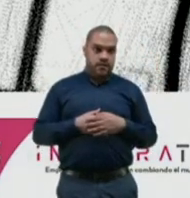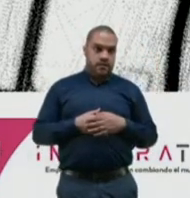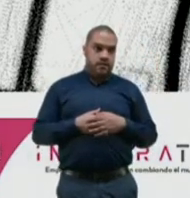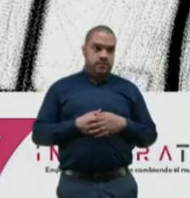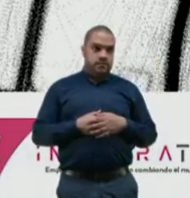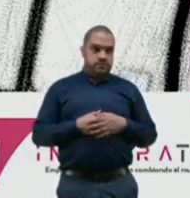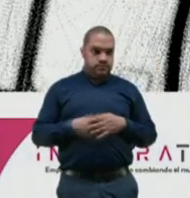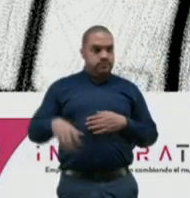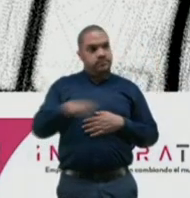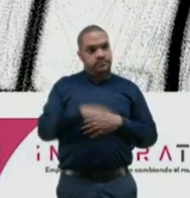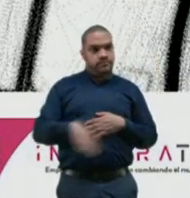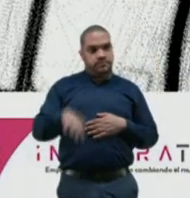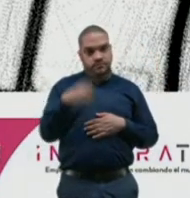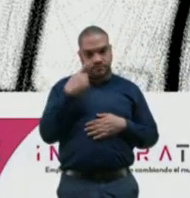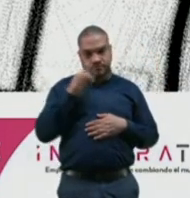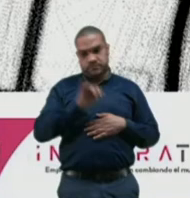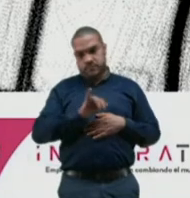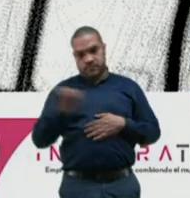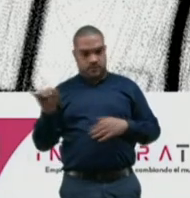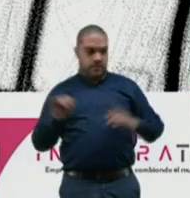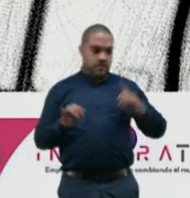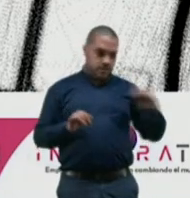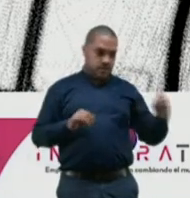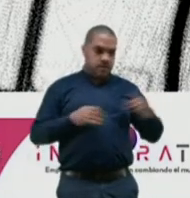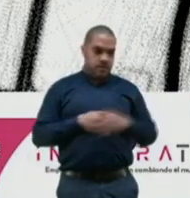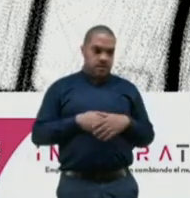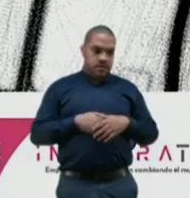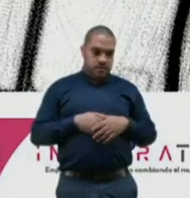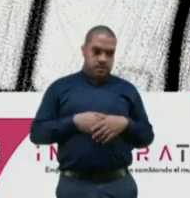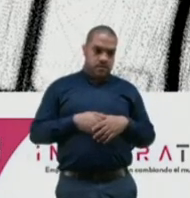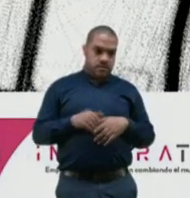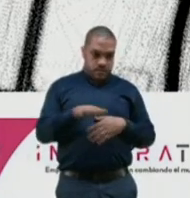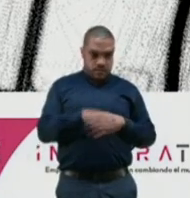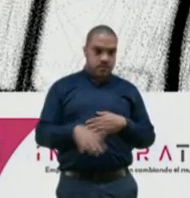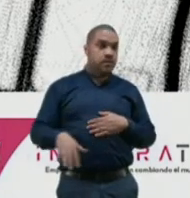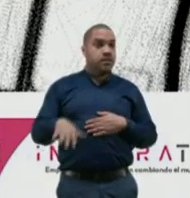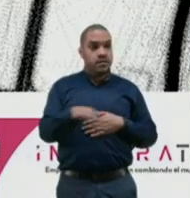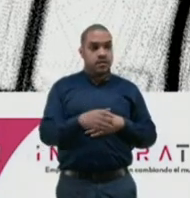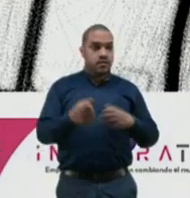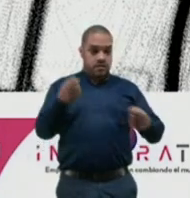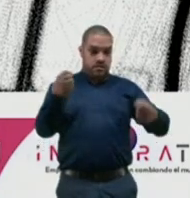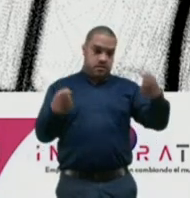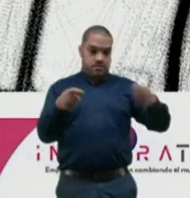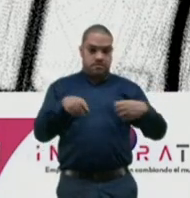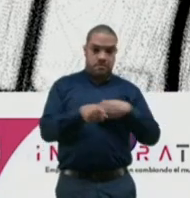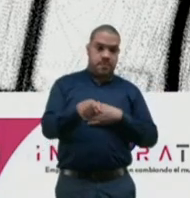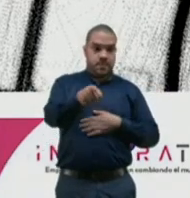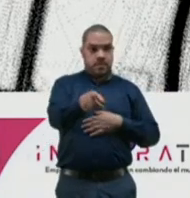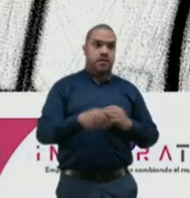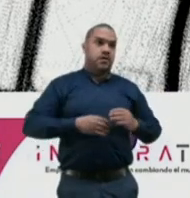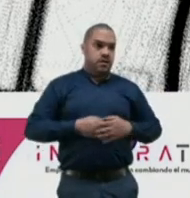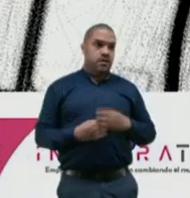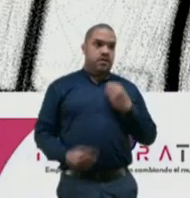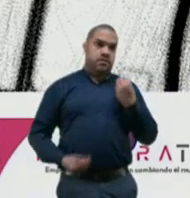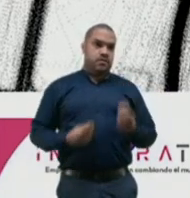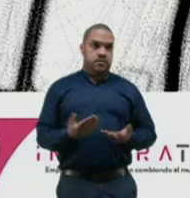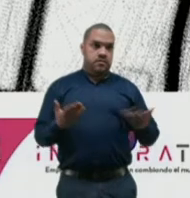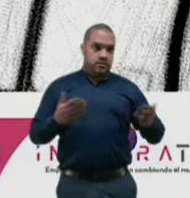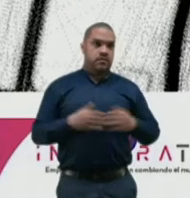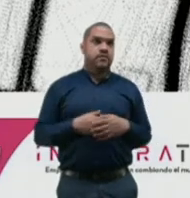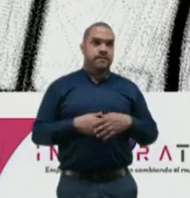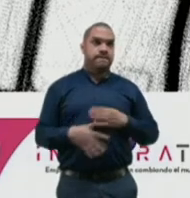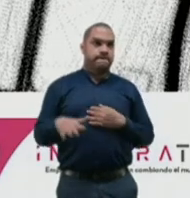izquierda. Si hay una carretera con 100 personas en una dirección y nadie viene en la dirección contraria, significa que es una calle de una sola